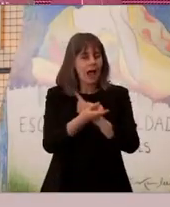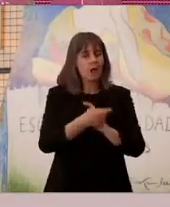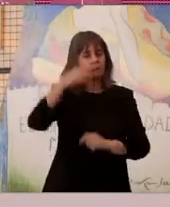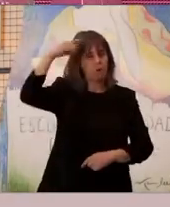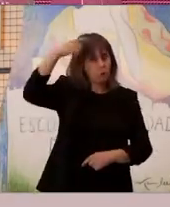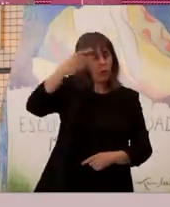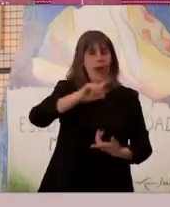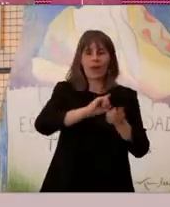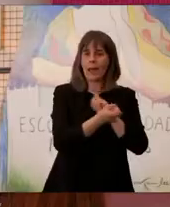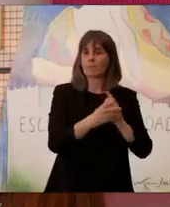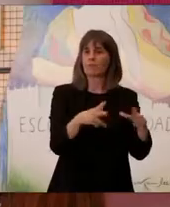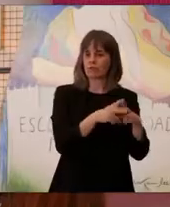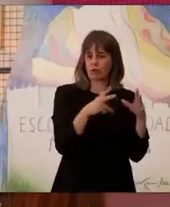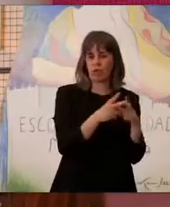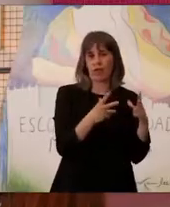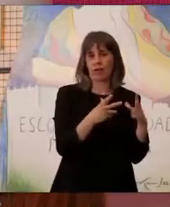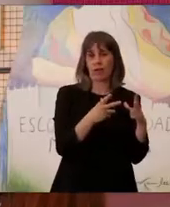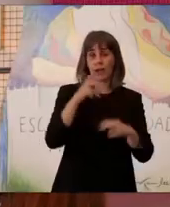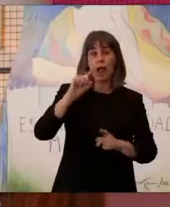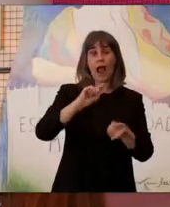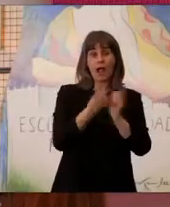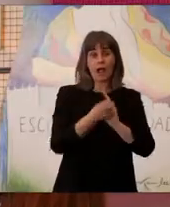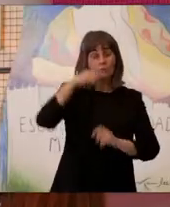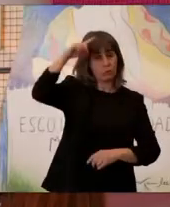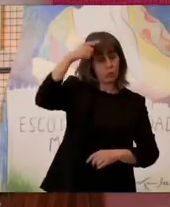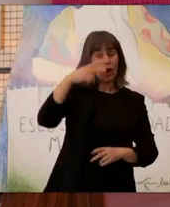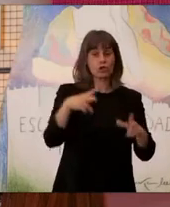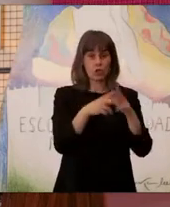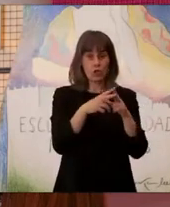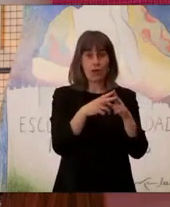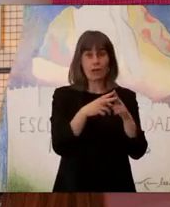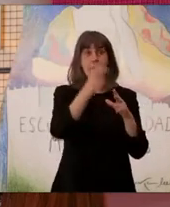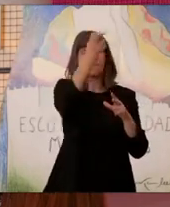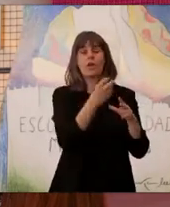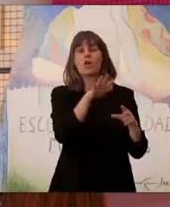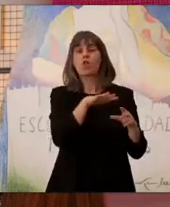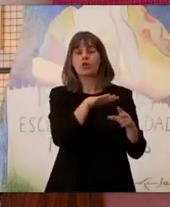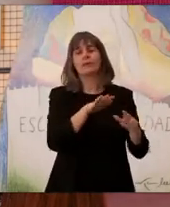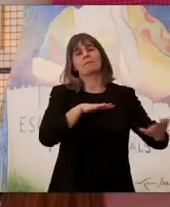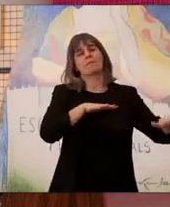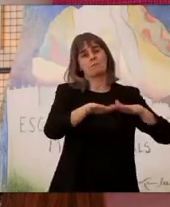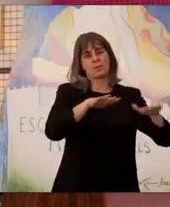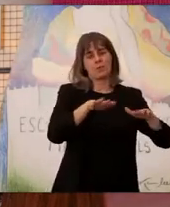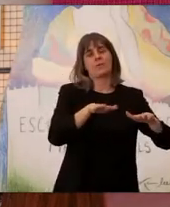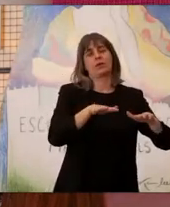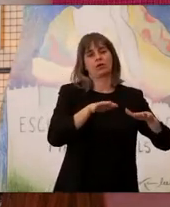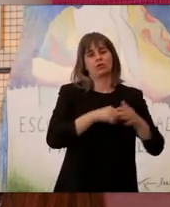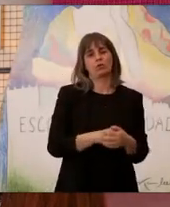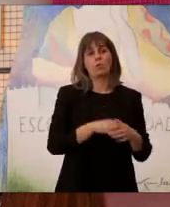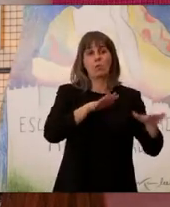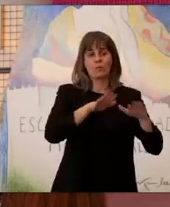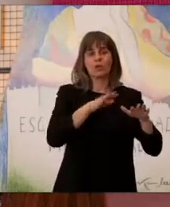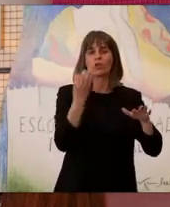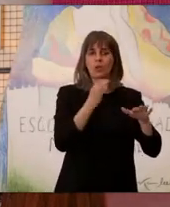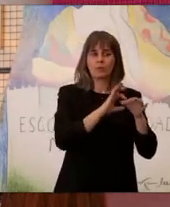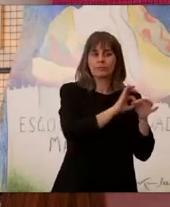y social y el cambio cultural y social es el que viene del movimiento que tiene que enlazar con